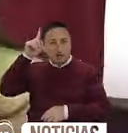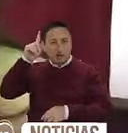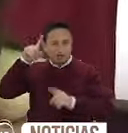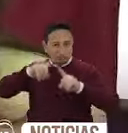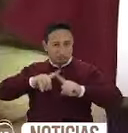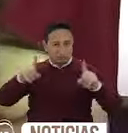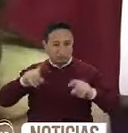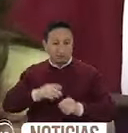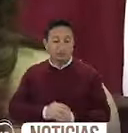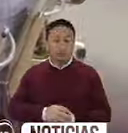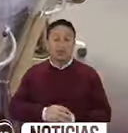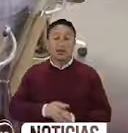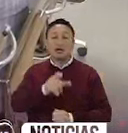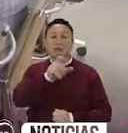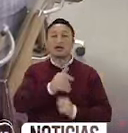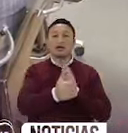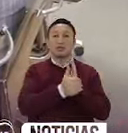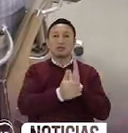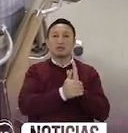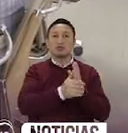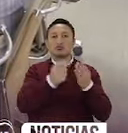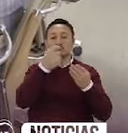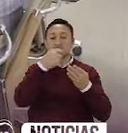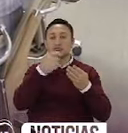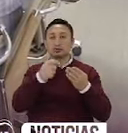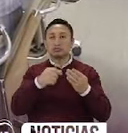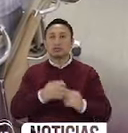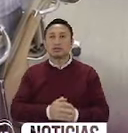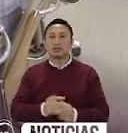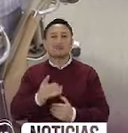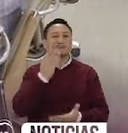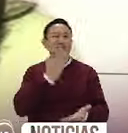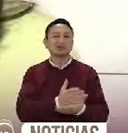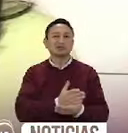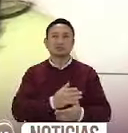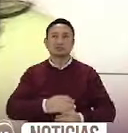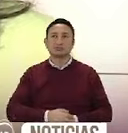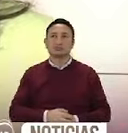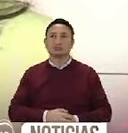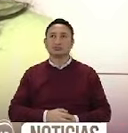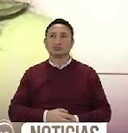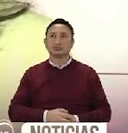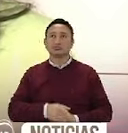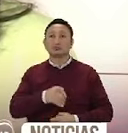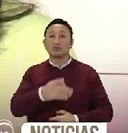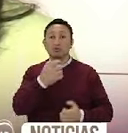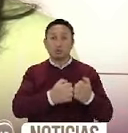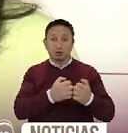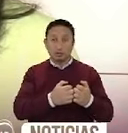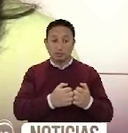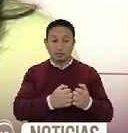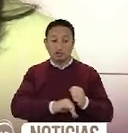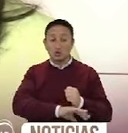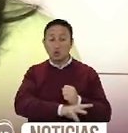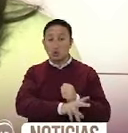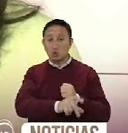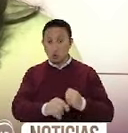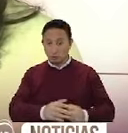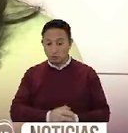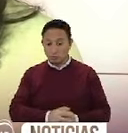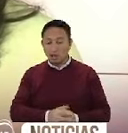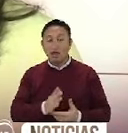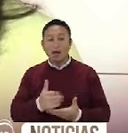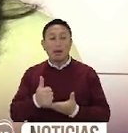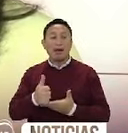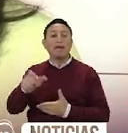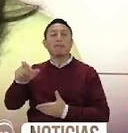la calificación de méritos de los expertos es lo que puso fin al proceso. No es que haya un problema ni de corrupción ni de